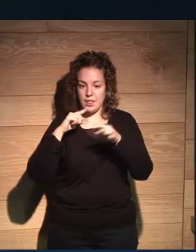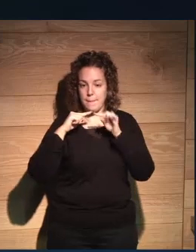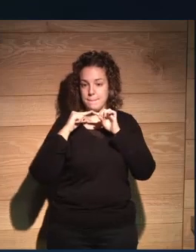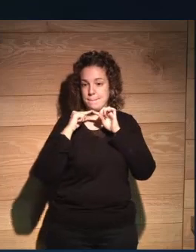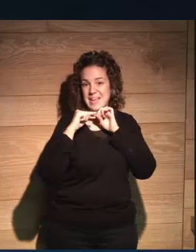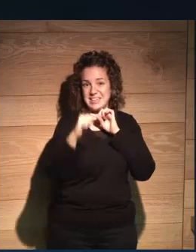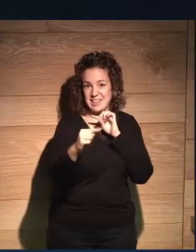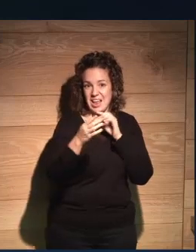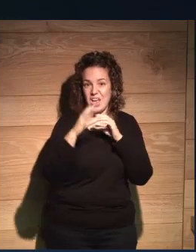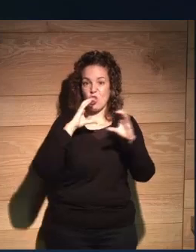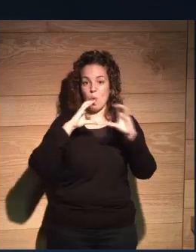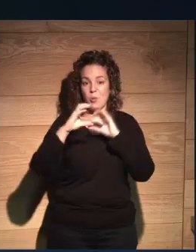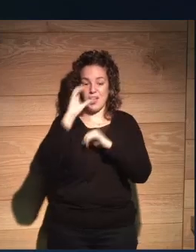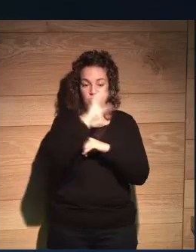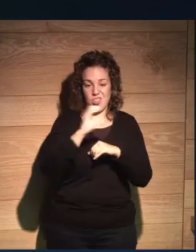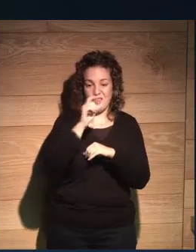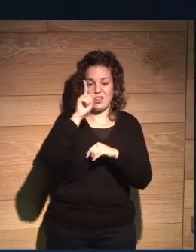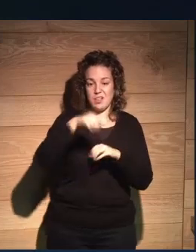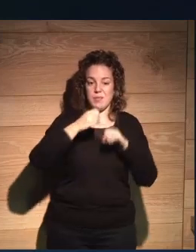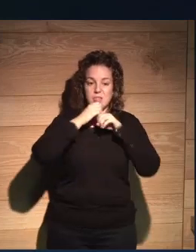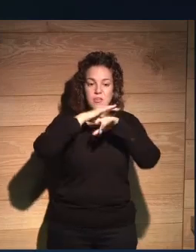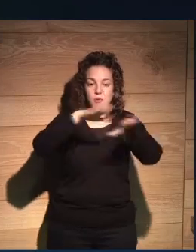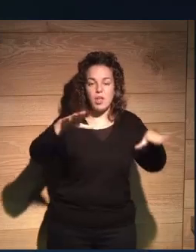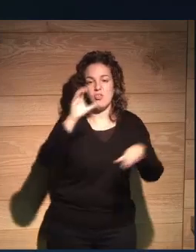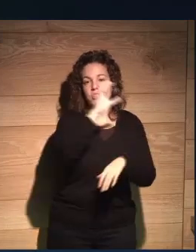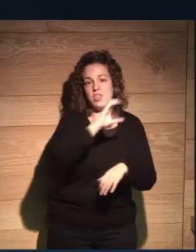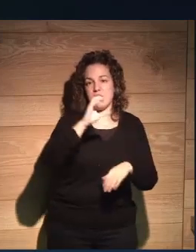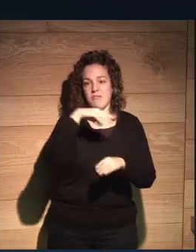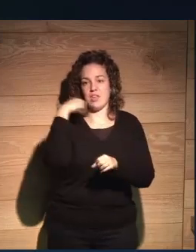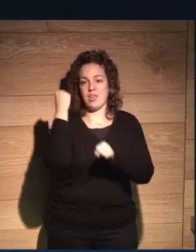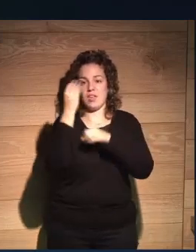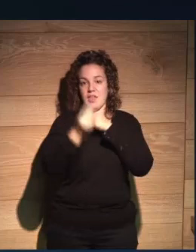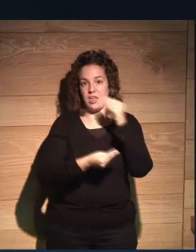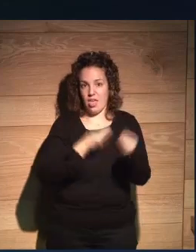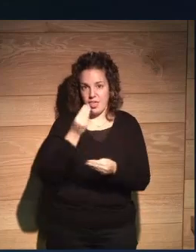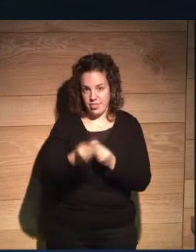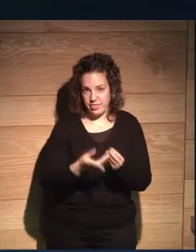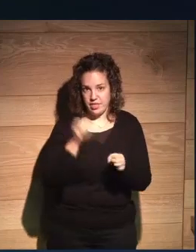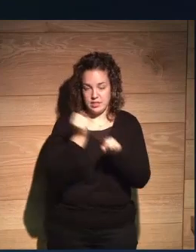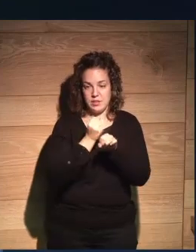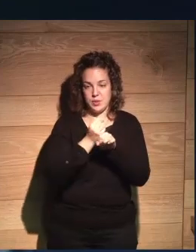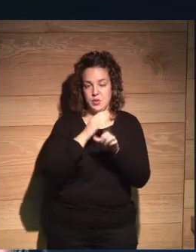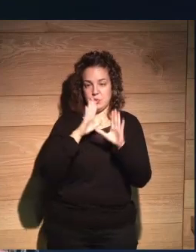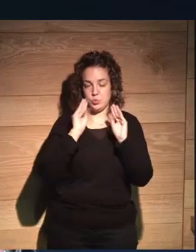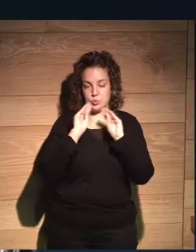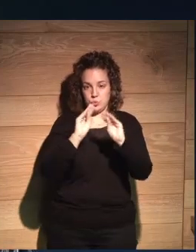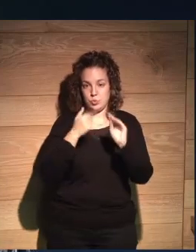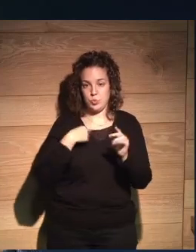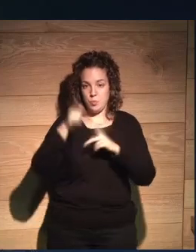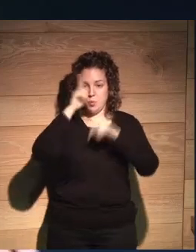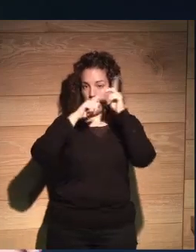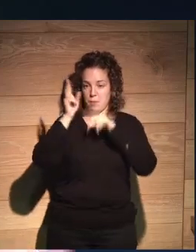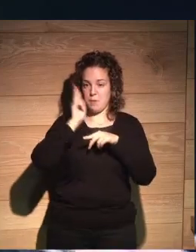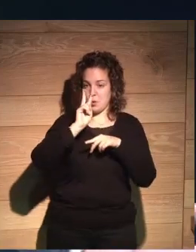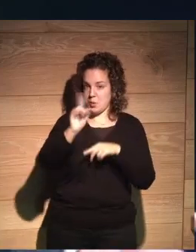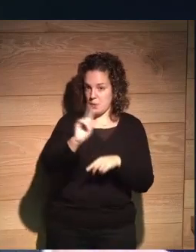mensaje de comunicación científica y divulgación científica que está haciendo durante su trayectoria. No veo problema porque decir, oye, pues